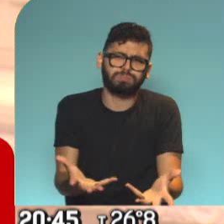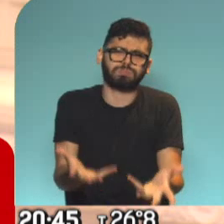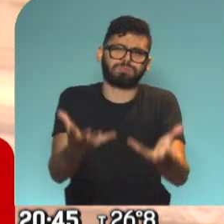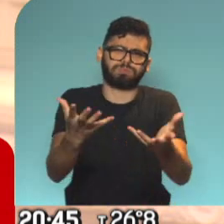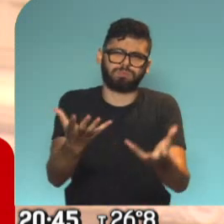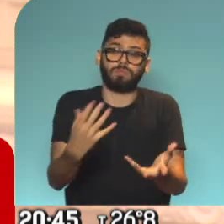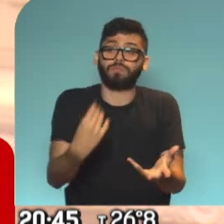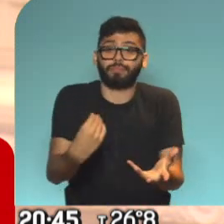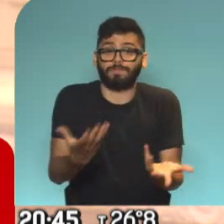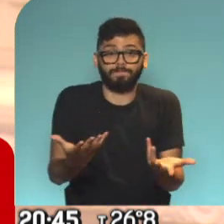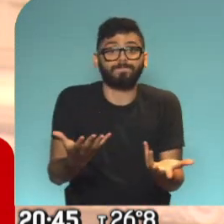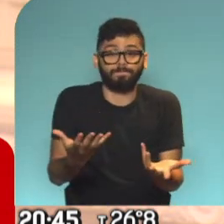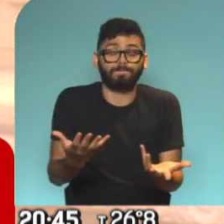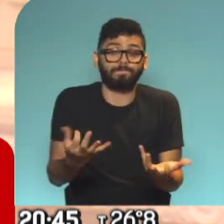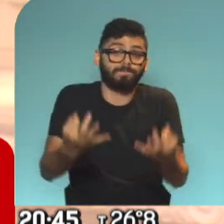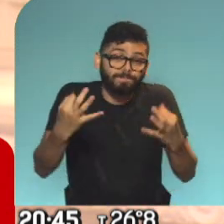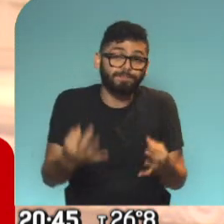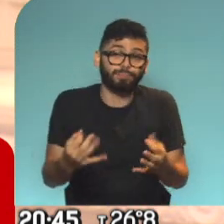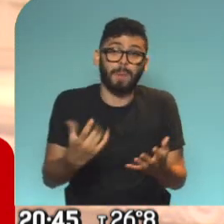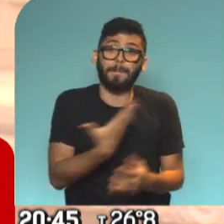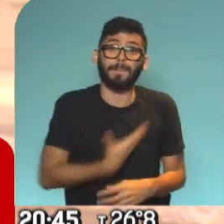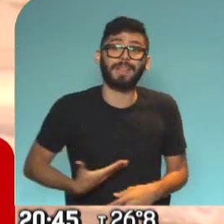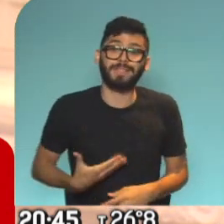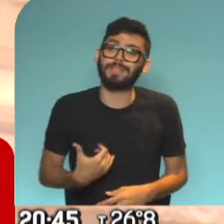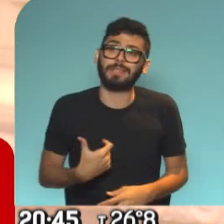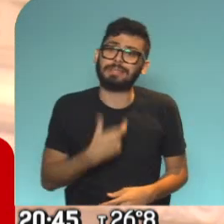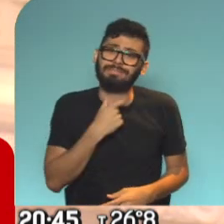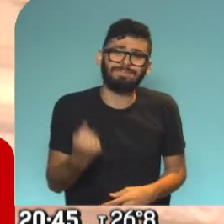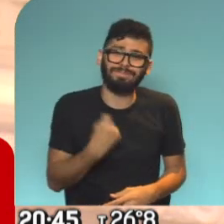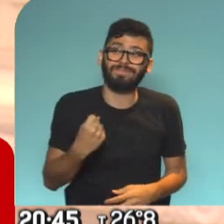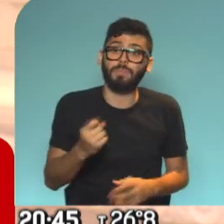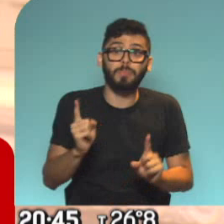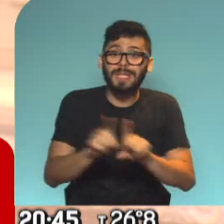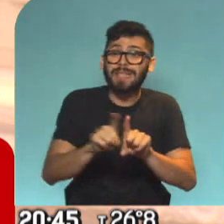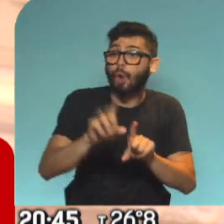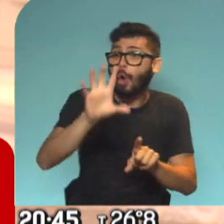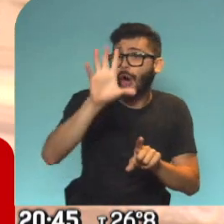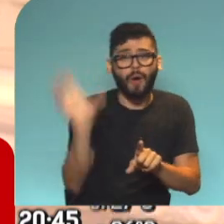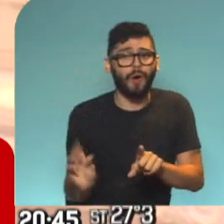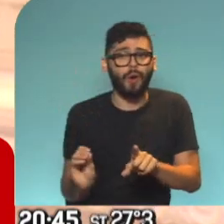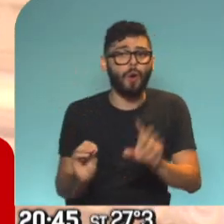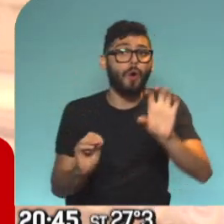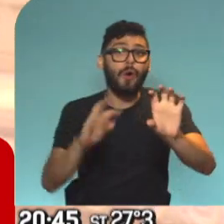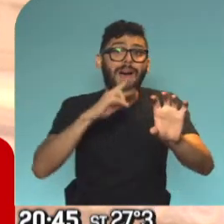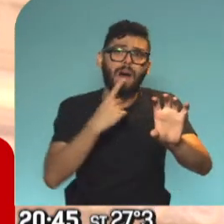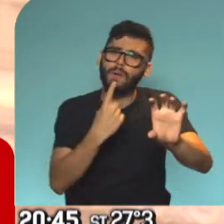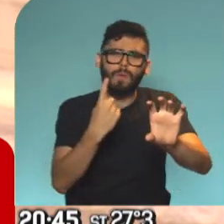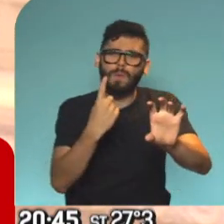que es lo que efectivamente el presidente quiere en toda la Argentina y cuando, bueno, más se